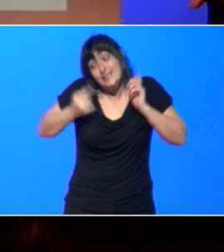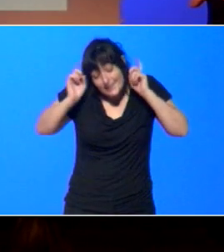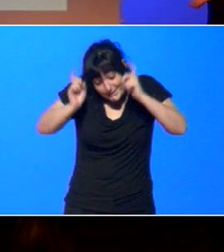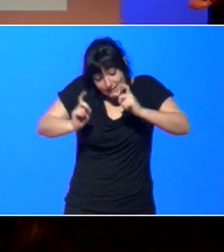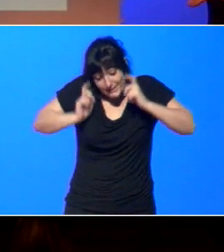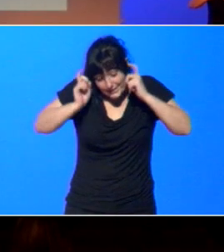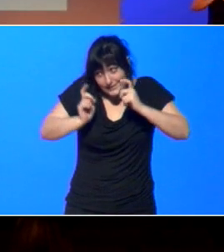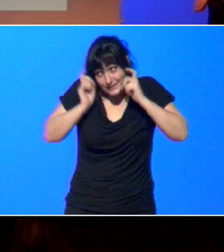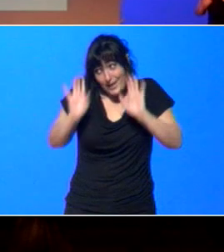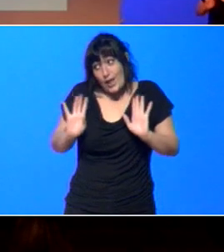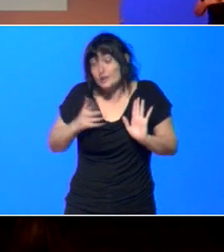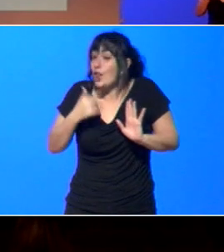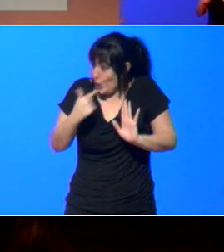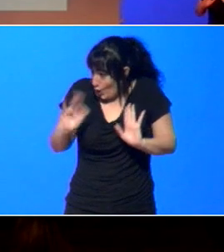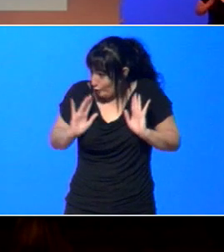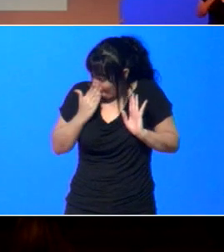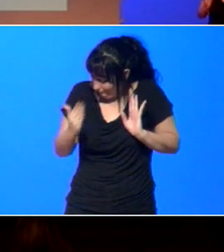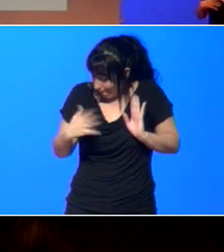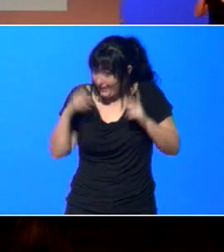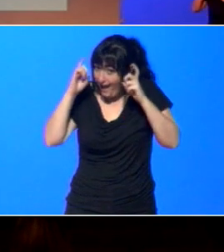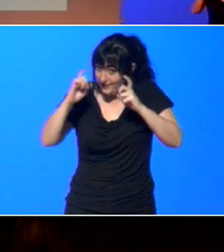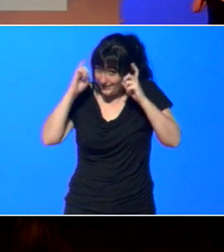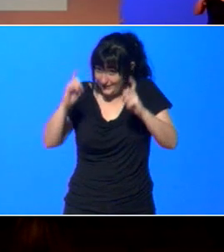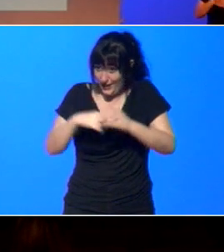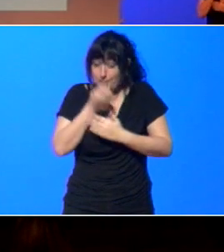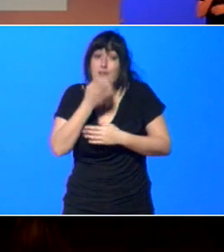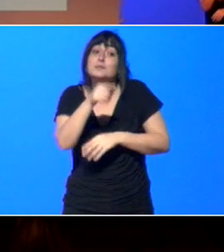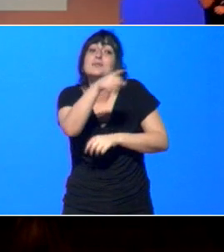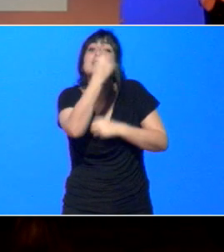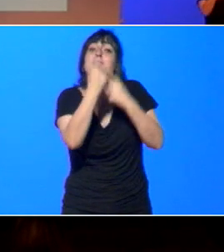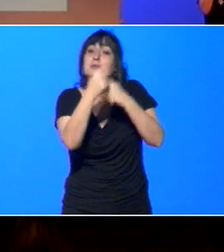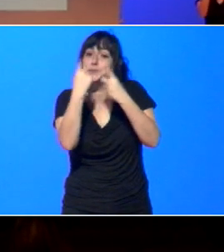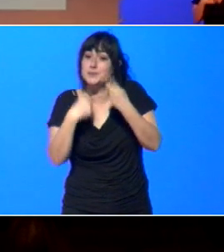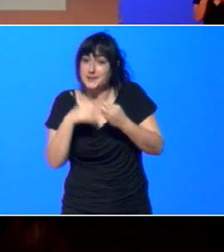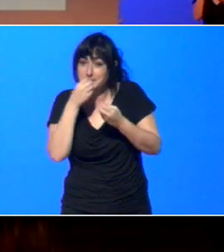eso también lo digo y todas las preguntas de estudiar a su disposición